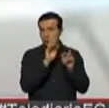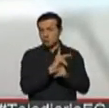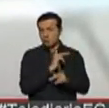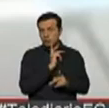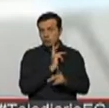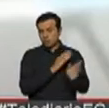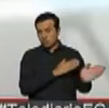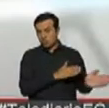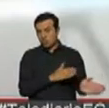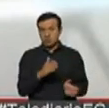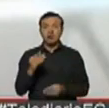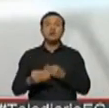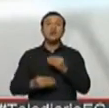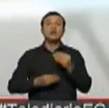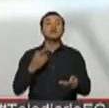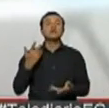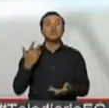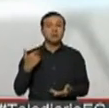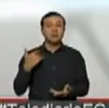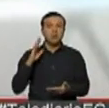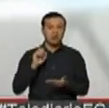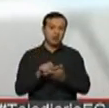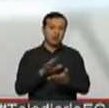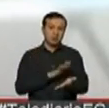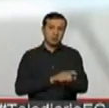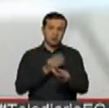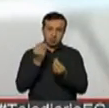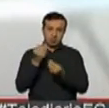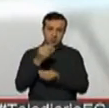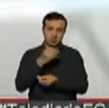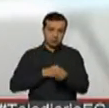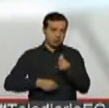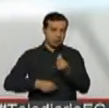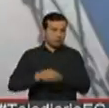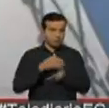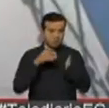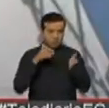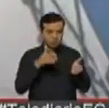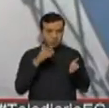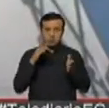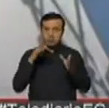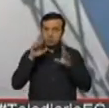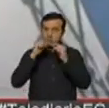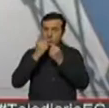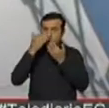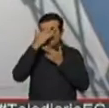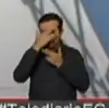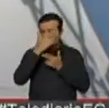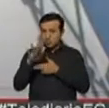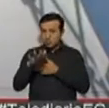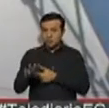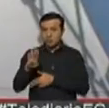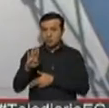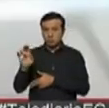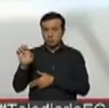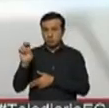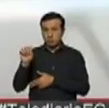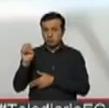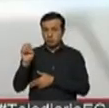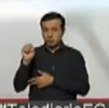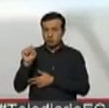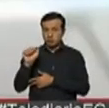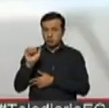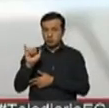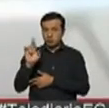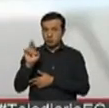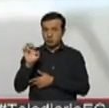eso, y lo que ha hecho es generar una serie de proyectos de inversión para poder fortalecer. ¿Pero están las guerrillas en Buenos Aires? No.